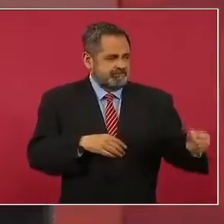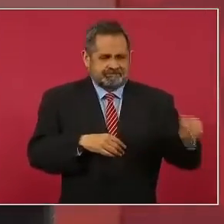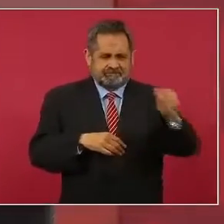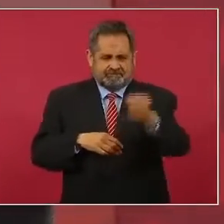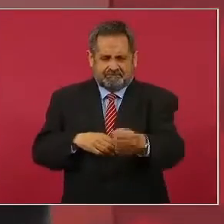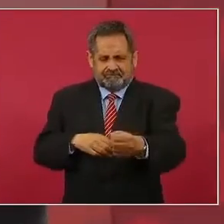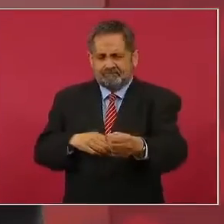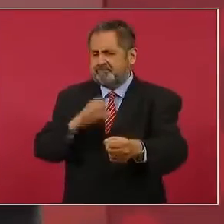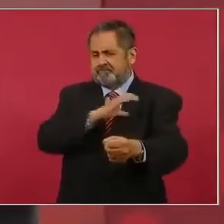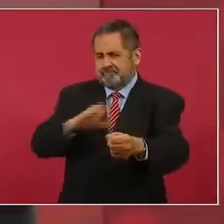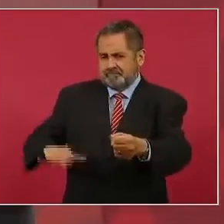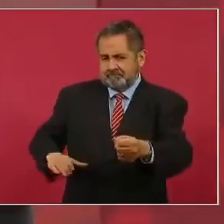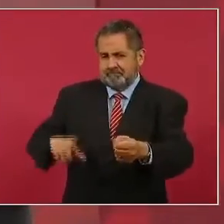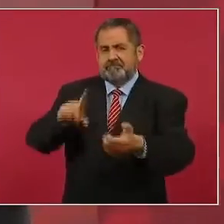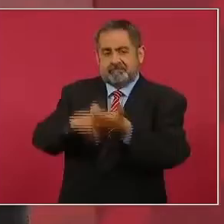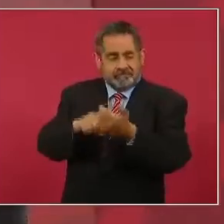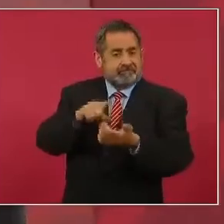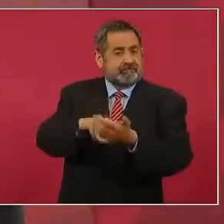del ITAM.